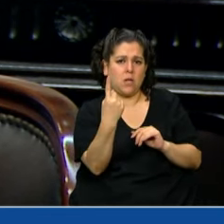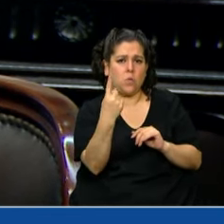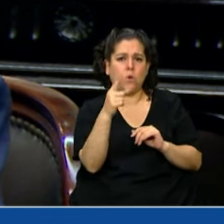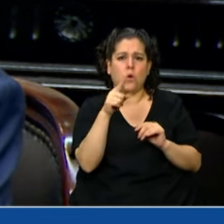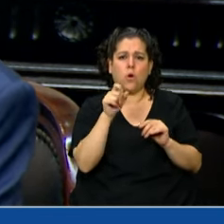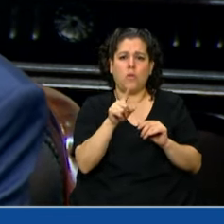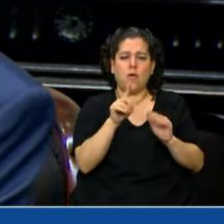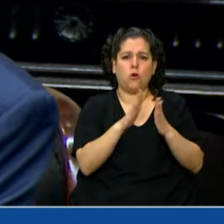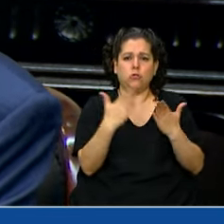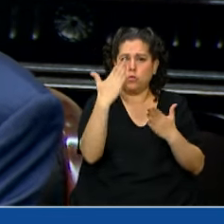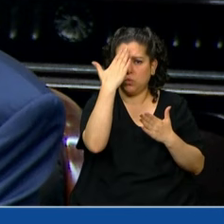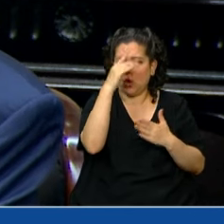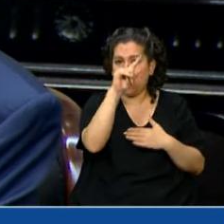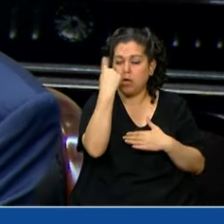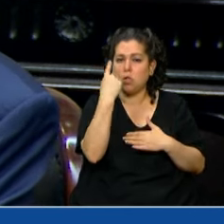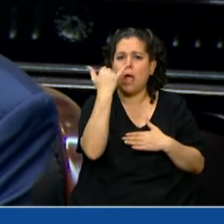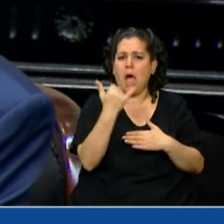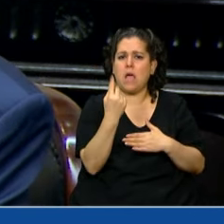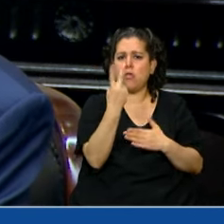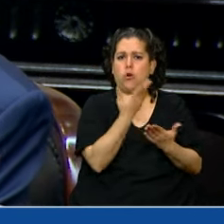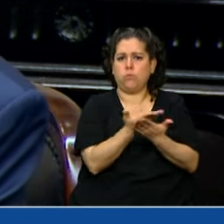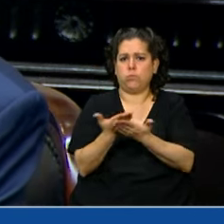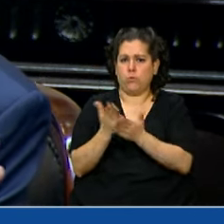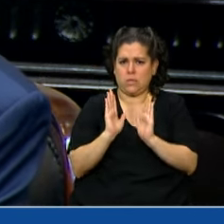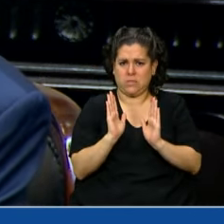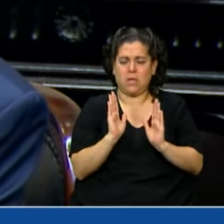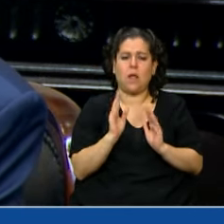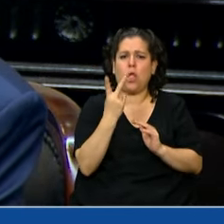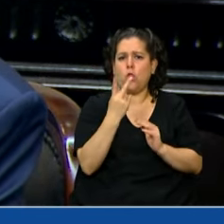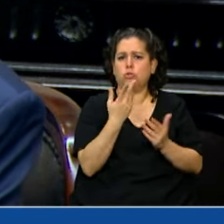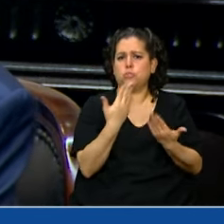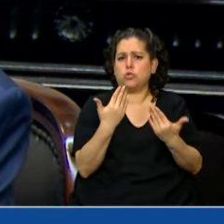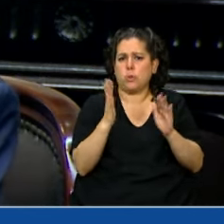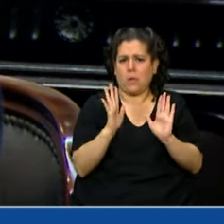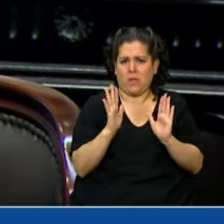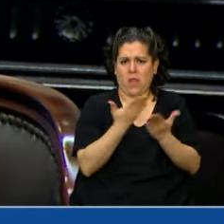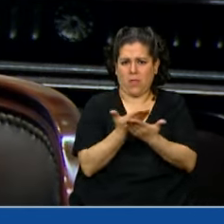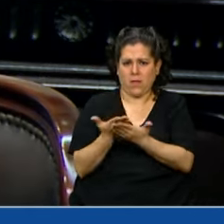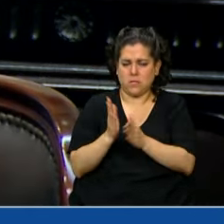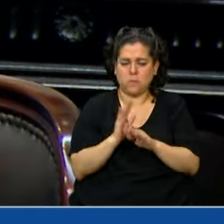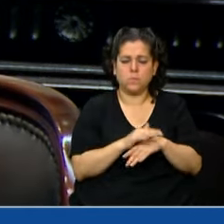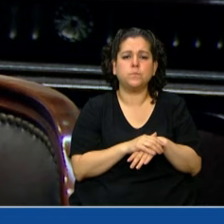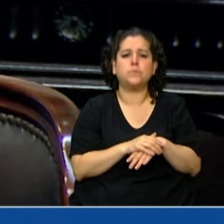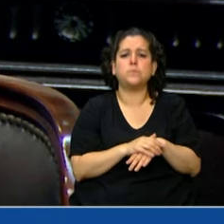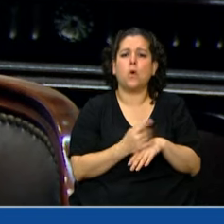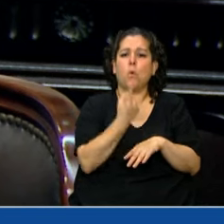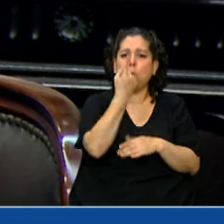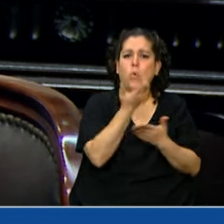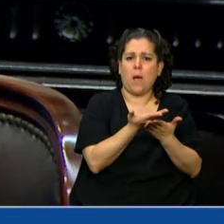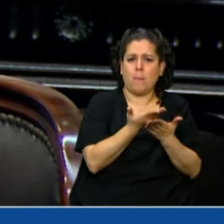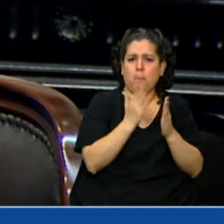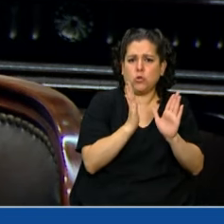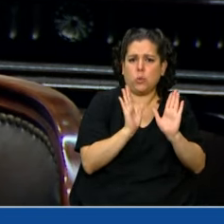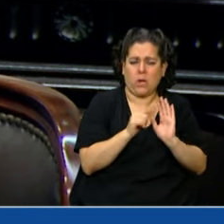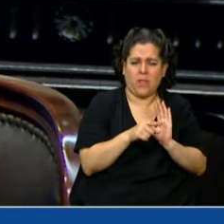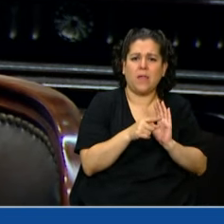nacional tenemos ahora dos posibilidades y únicamente dos posibilidades una sería